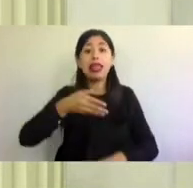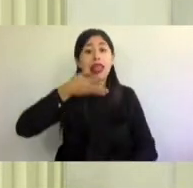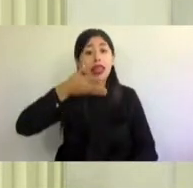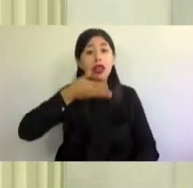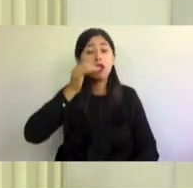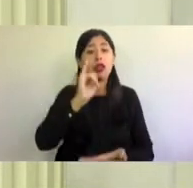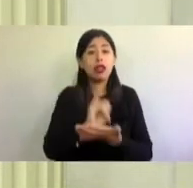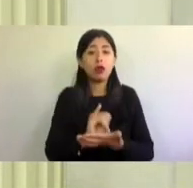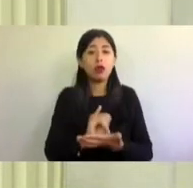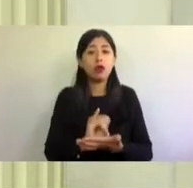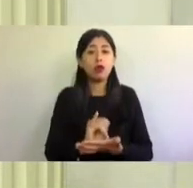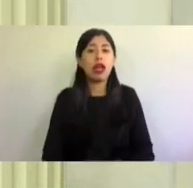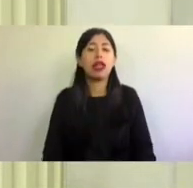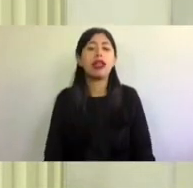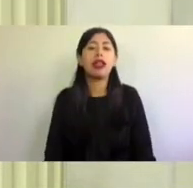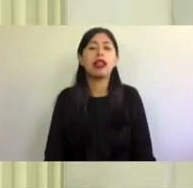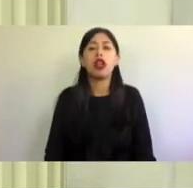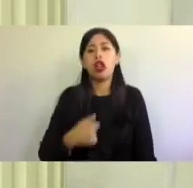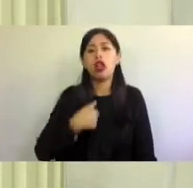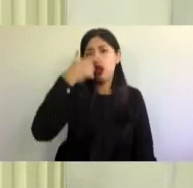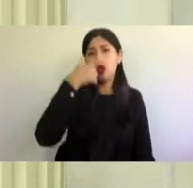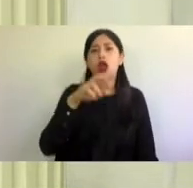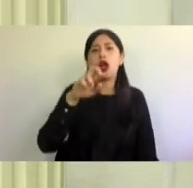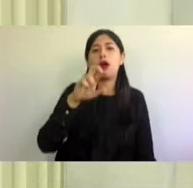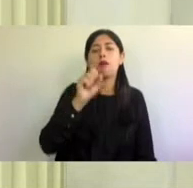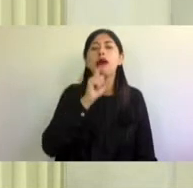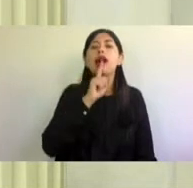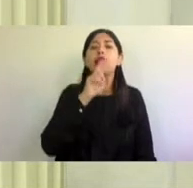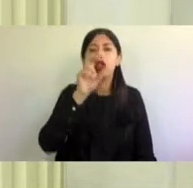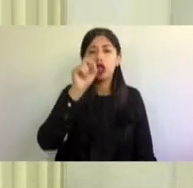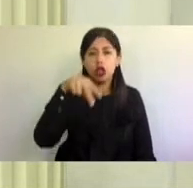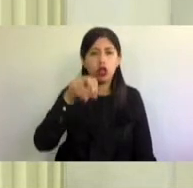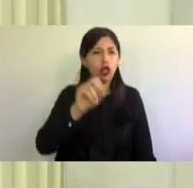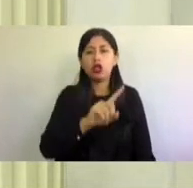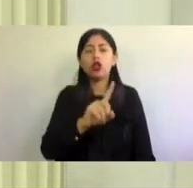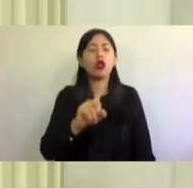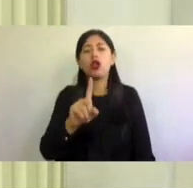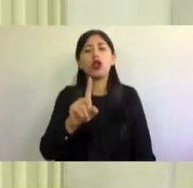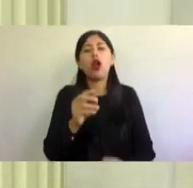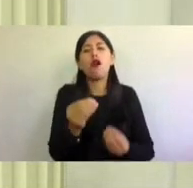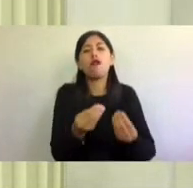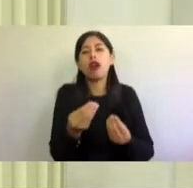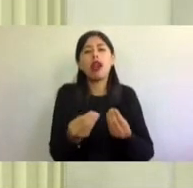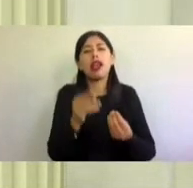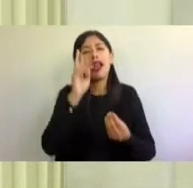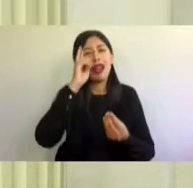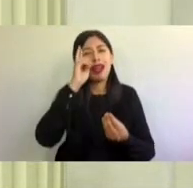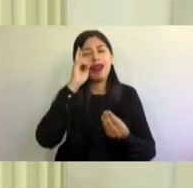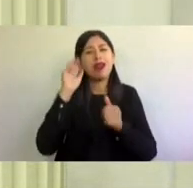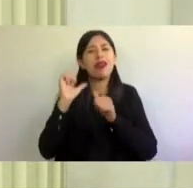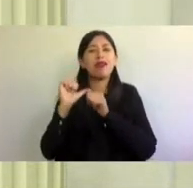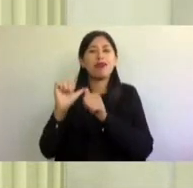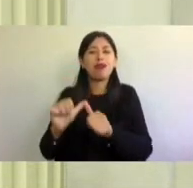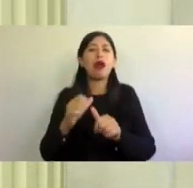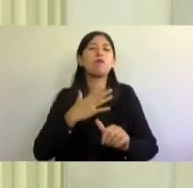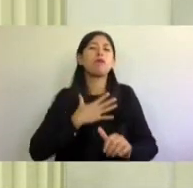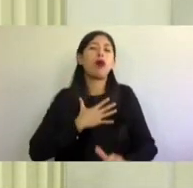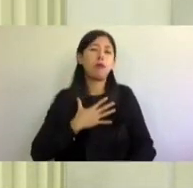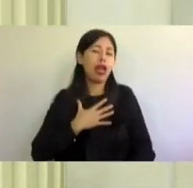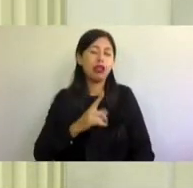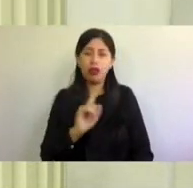como patrono de la universidad de chile- no corresponde por tanto que sea un lugar para recordar la trayectoria propia pero